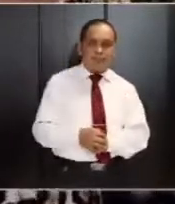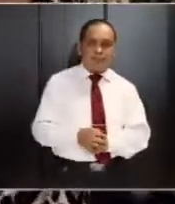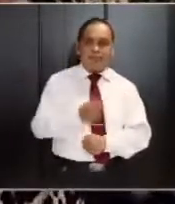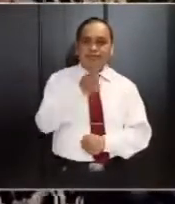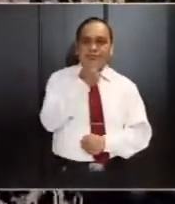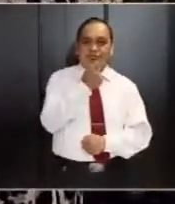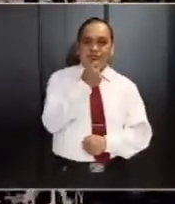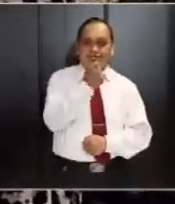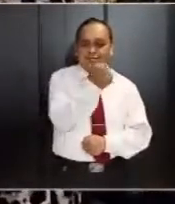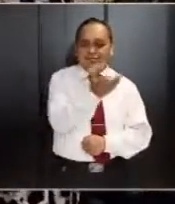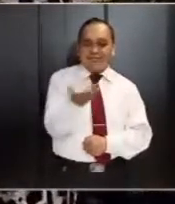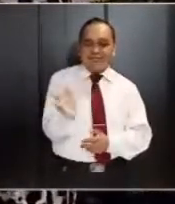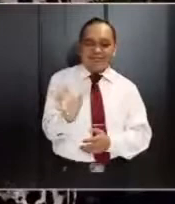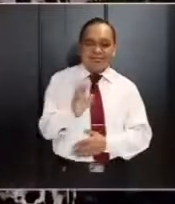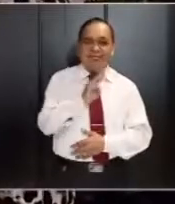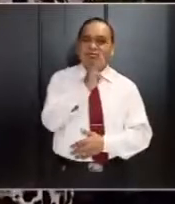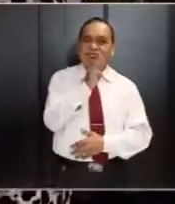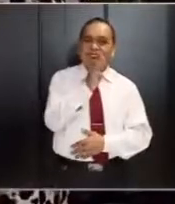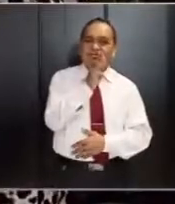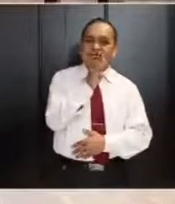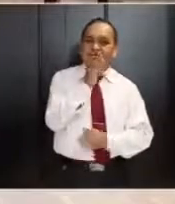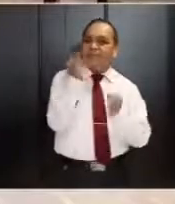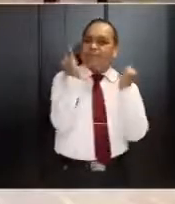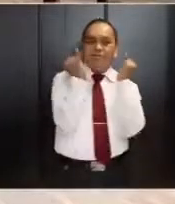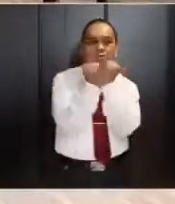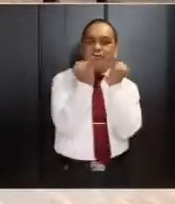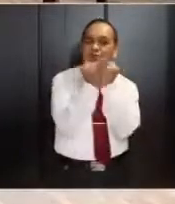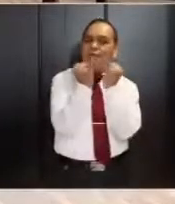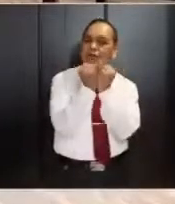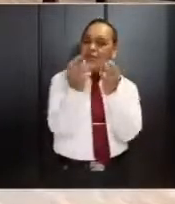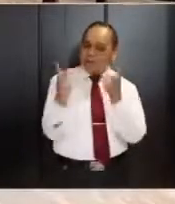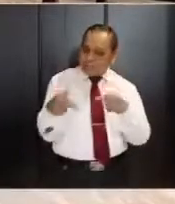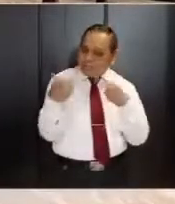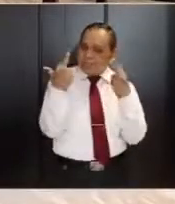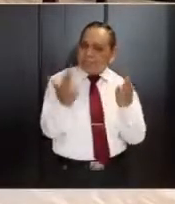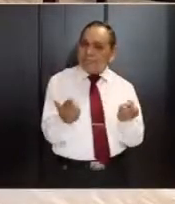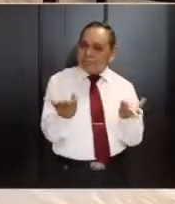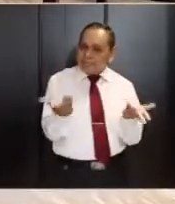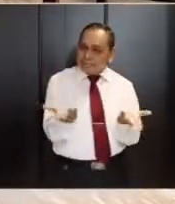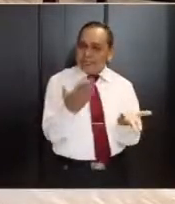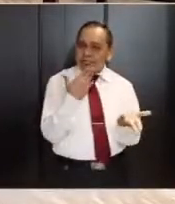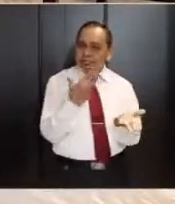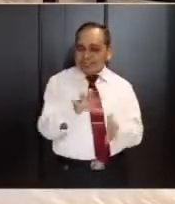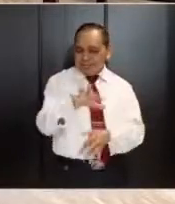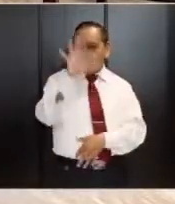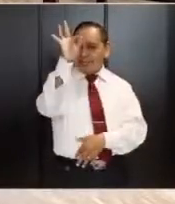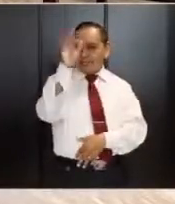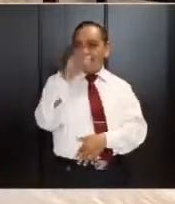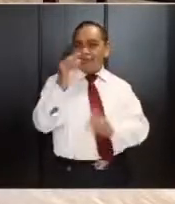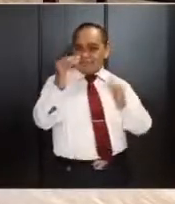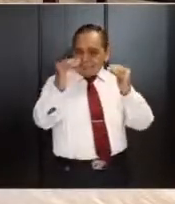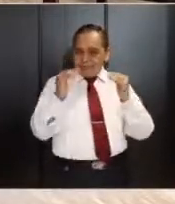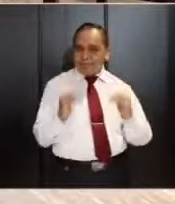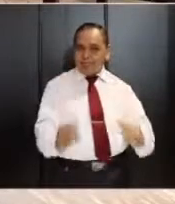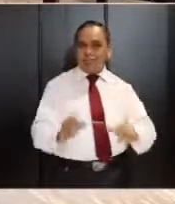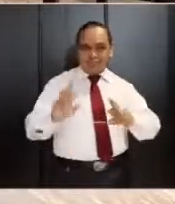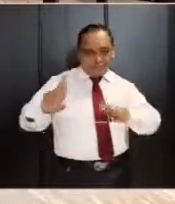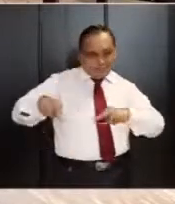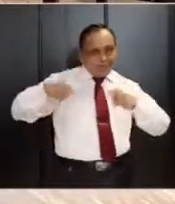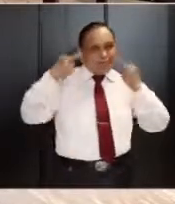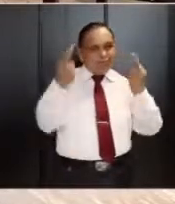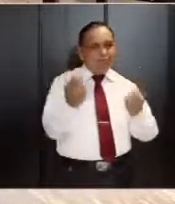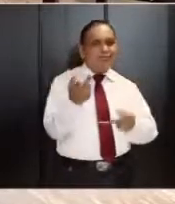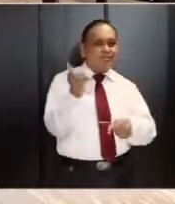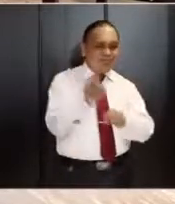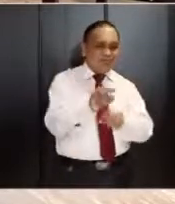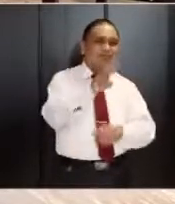que vinieron aquí, todas las mamacitas, van a tener un regalo extra. Si se saca uno de esos, pues qué bueno. Pero aparte, les vamos a dar un regalito por el Día